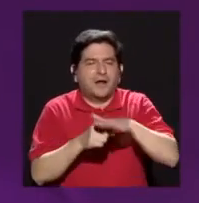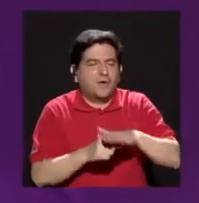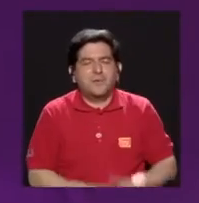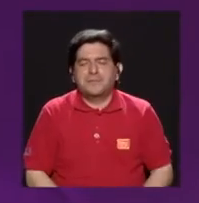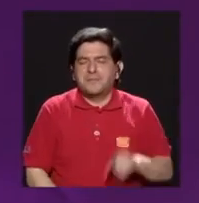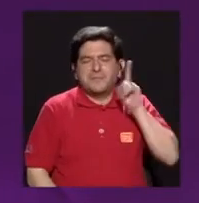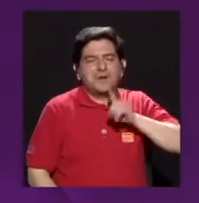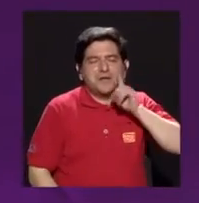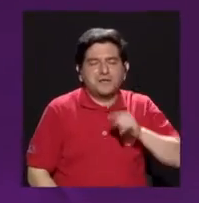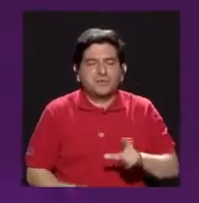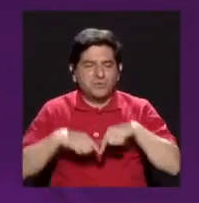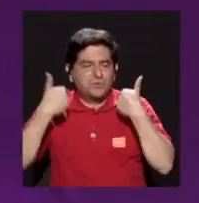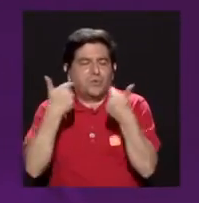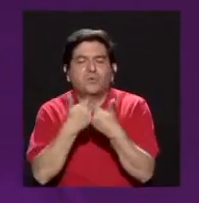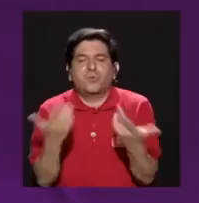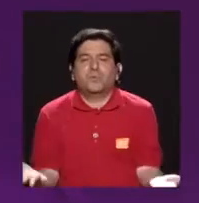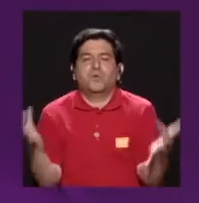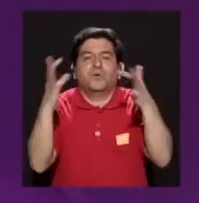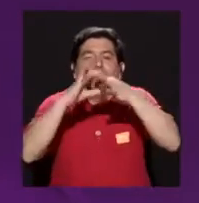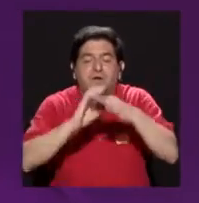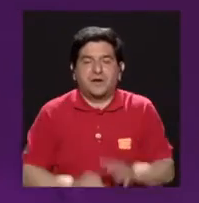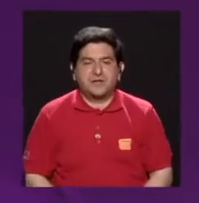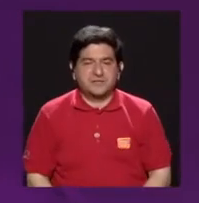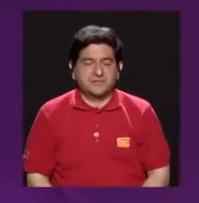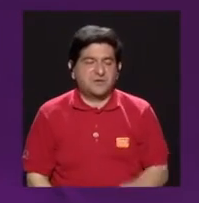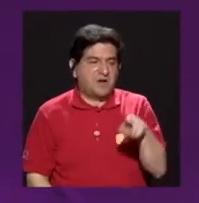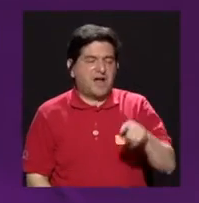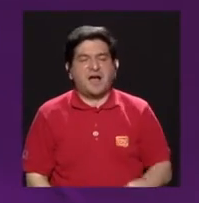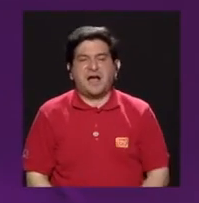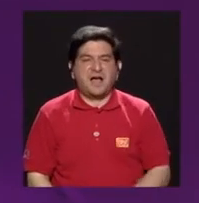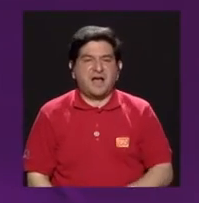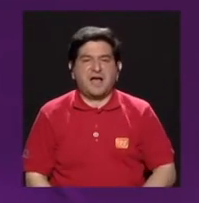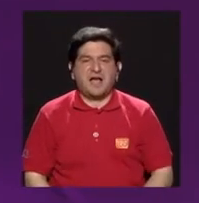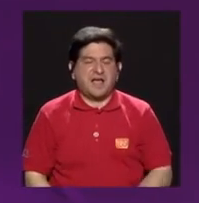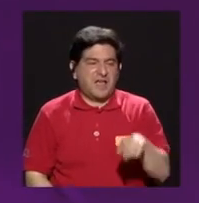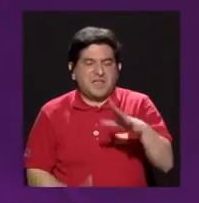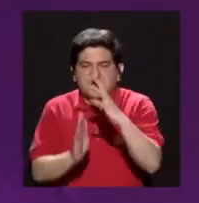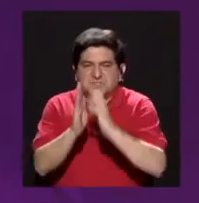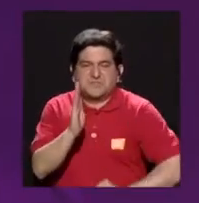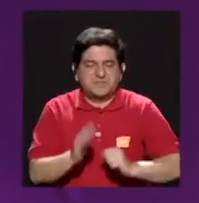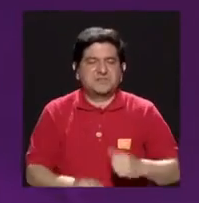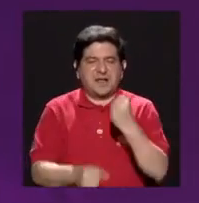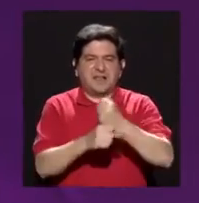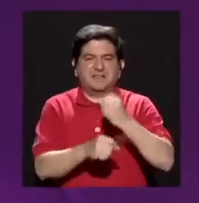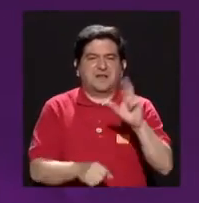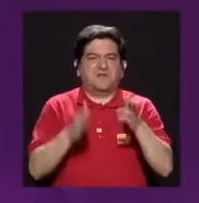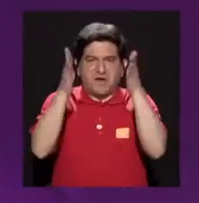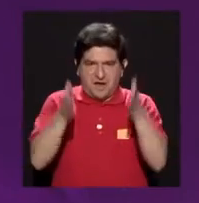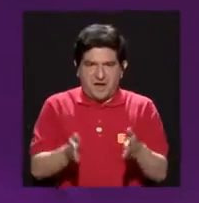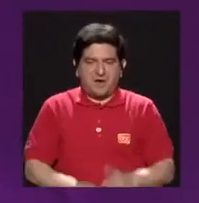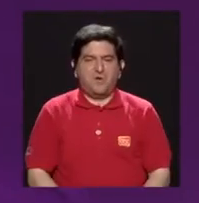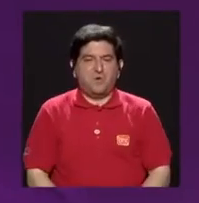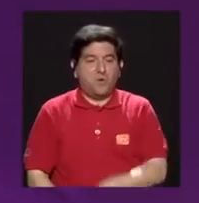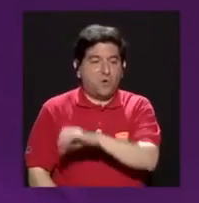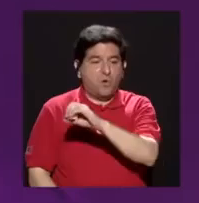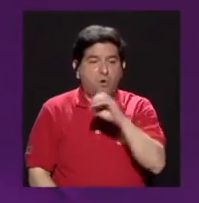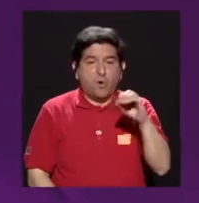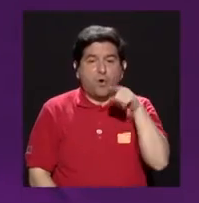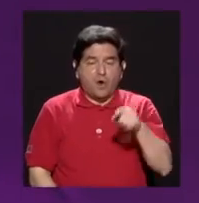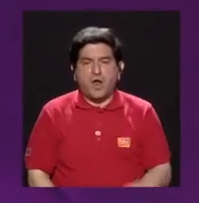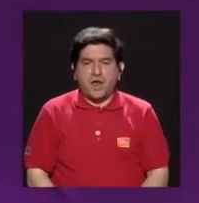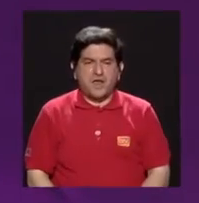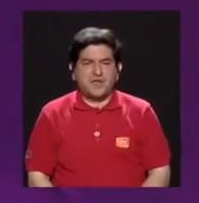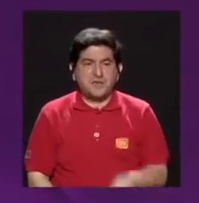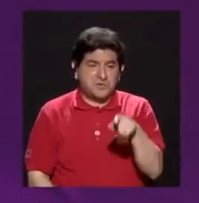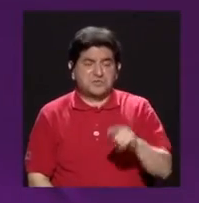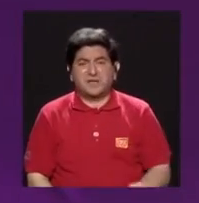de mitos, que es la que tiene que ver con que le quitan trabajos a las personas costarricenses, con que vienen a tomar el seguro social,